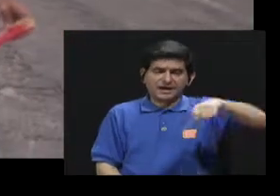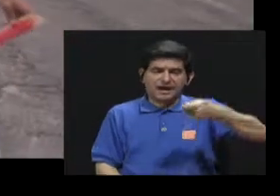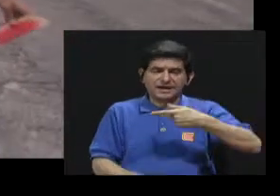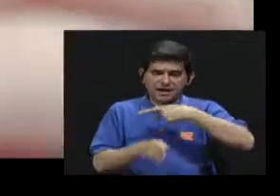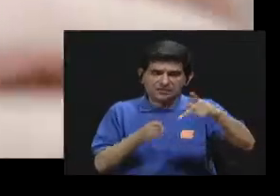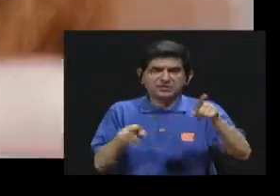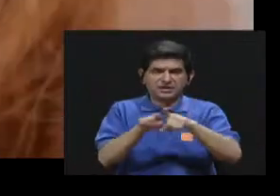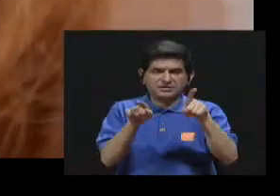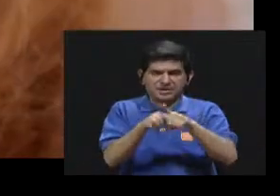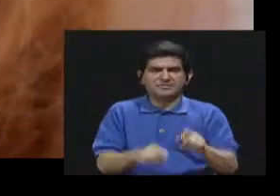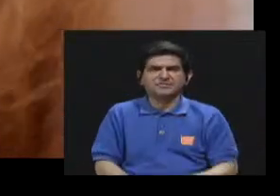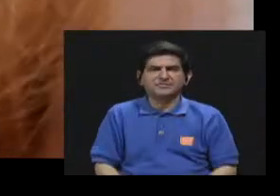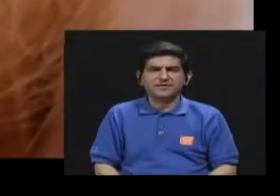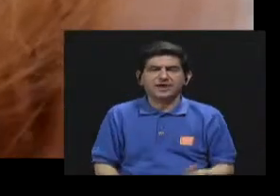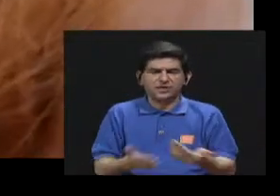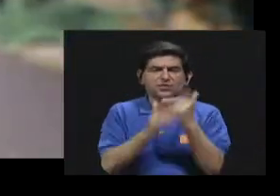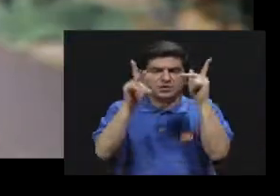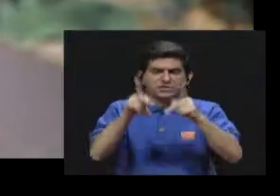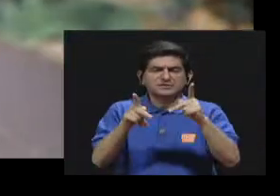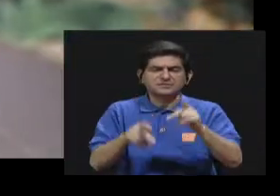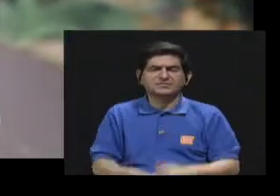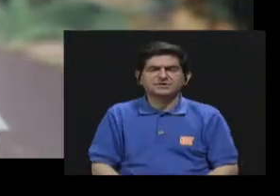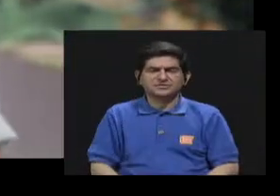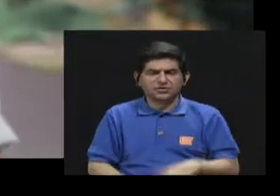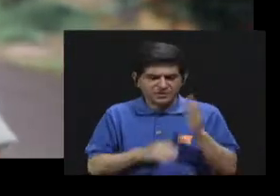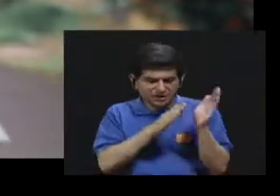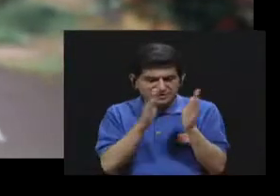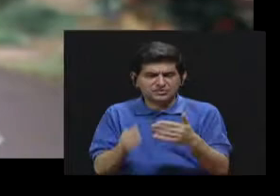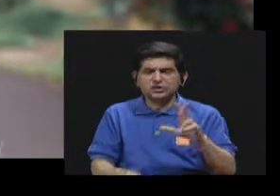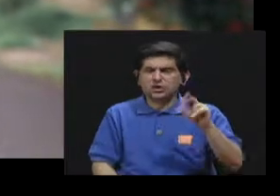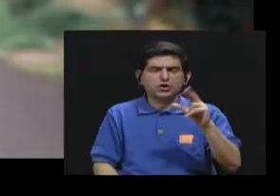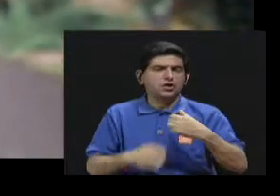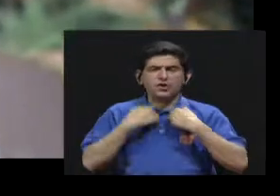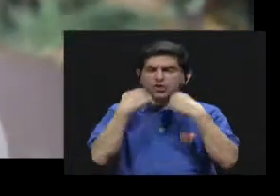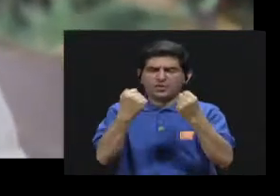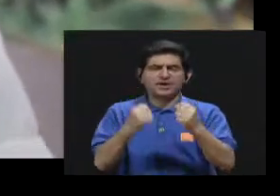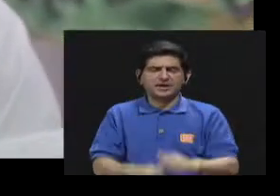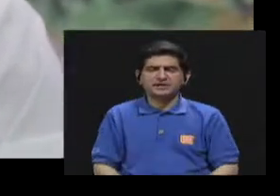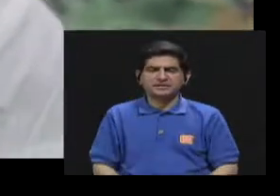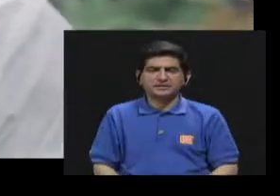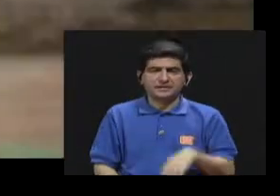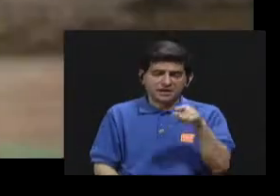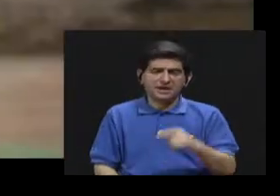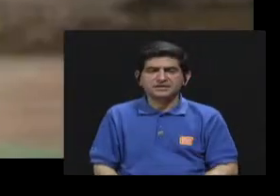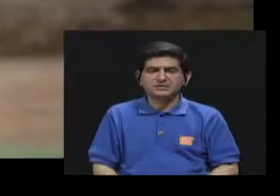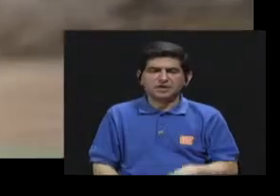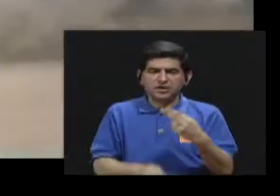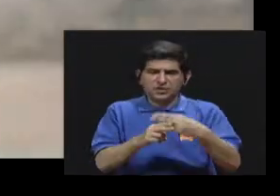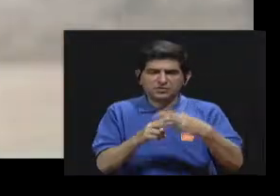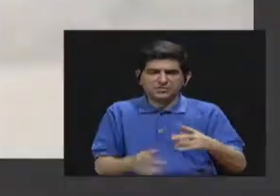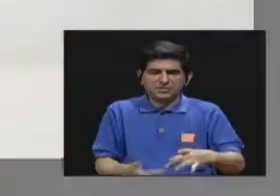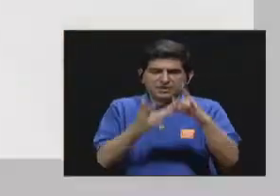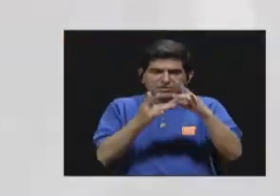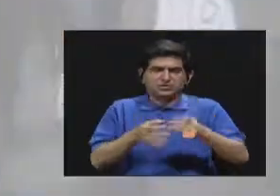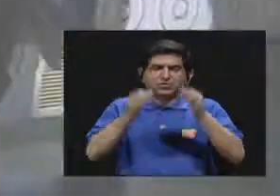vez forjador de las nuevas figuras. No Soy Valiente, mención especial del jurado.